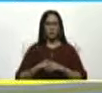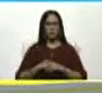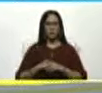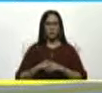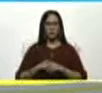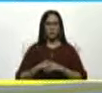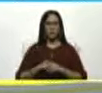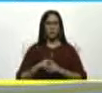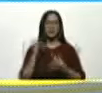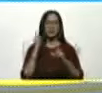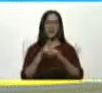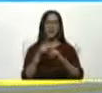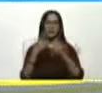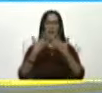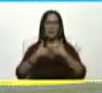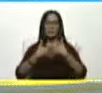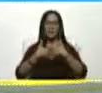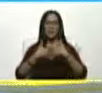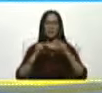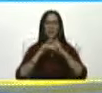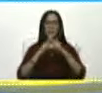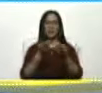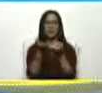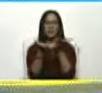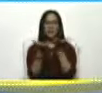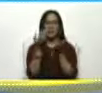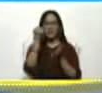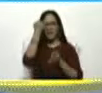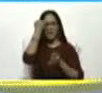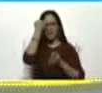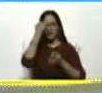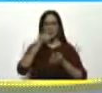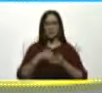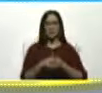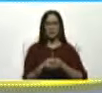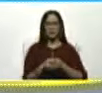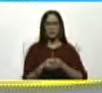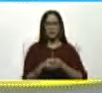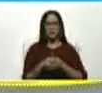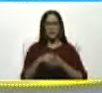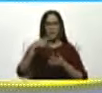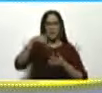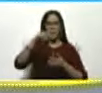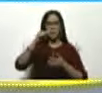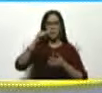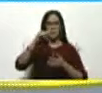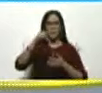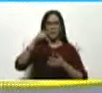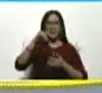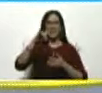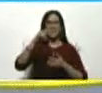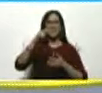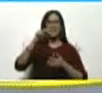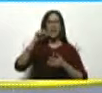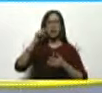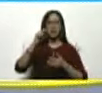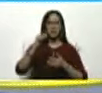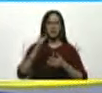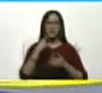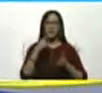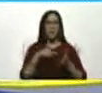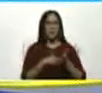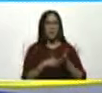desde empresas que prestan esos servicios en la India, en Pakistán. Si le digo miles,